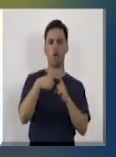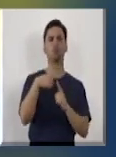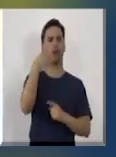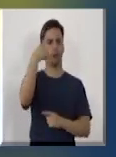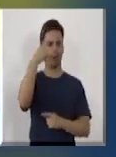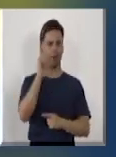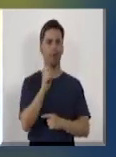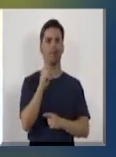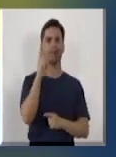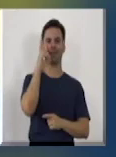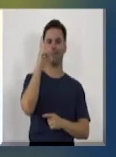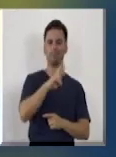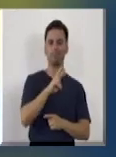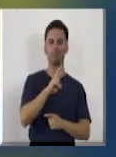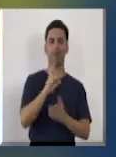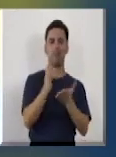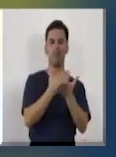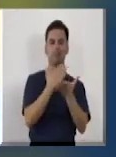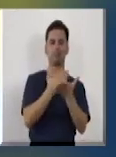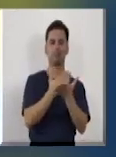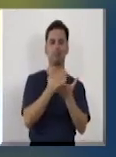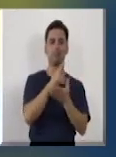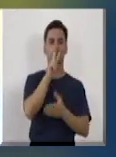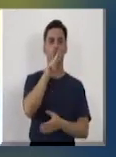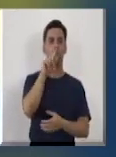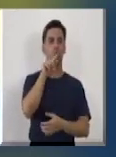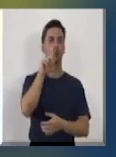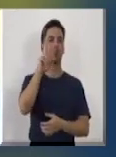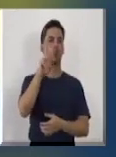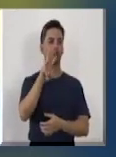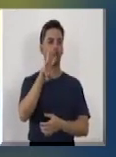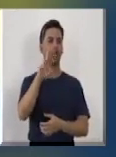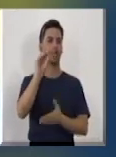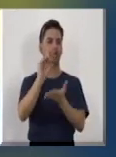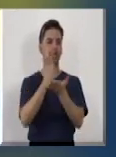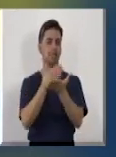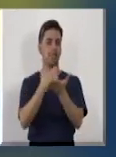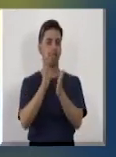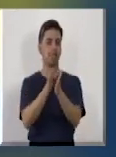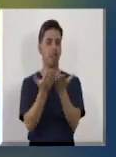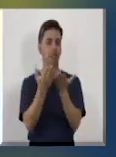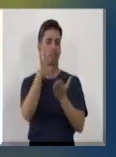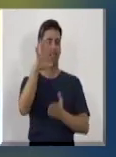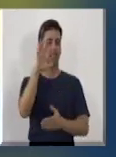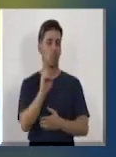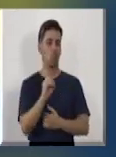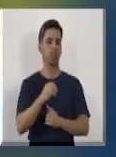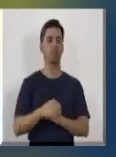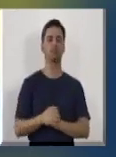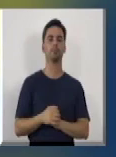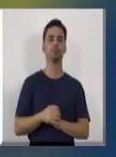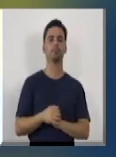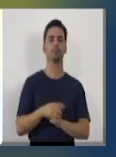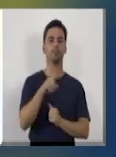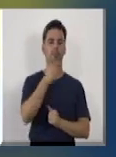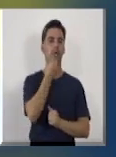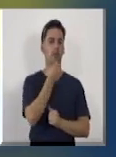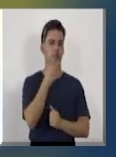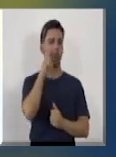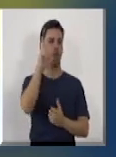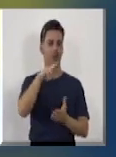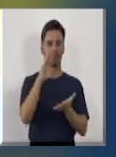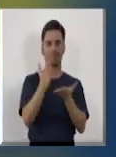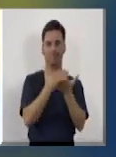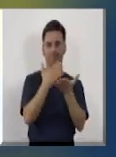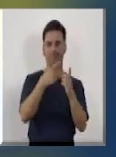libro de texto de la página 50, podemos buscar a quién, a la intensidad de la corriente. Si vamos a la tabla 2.4, podemos buscar